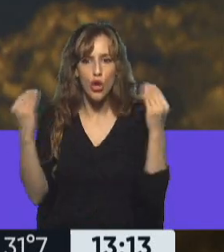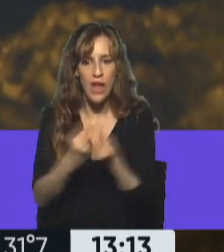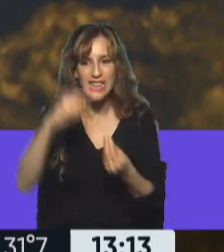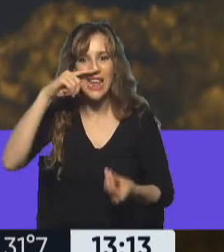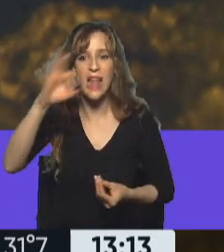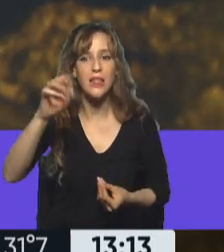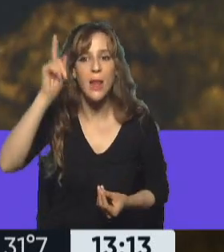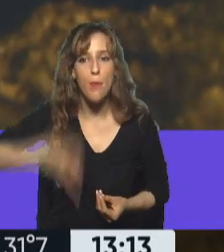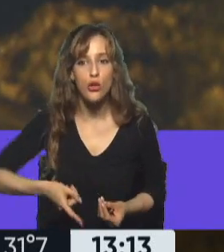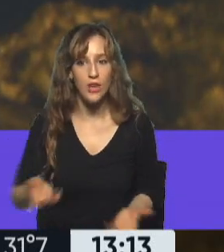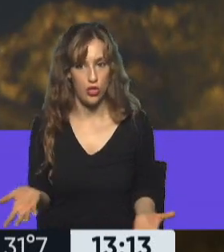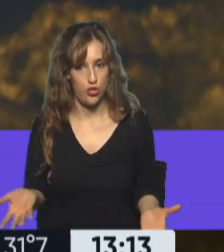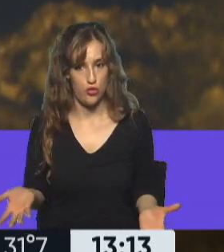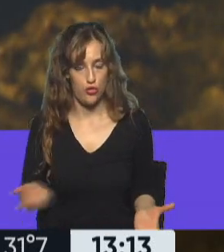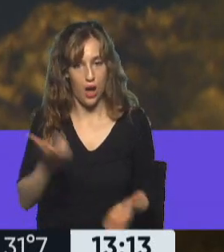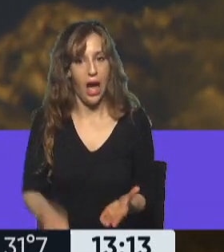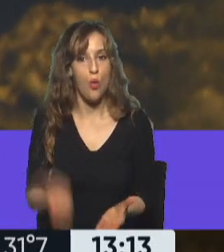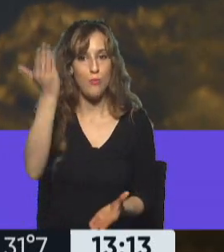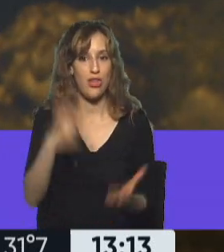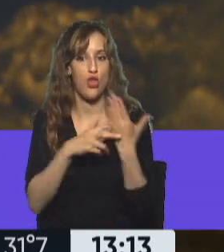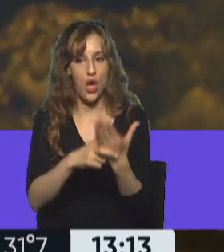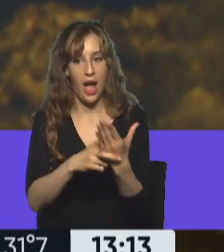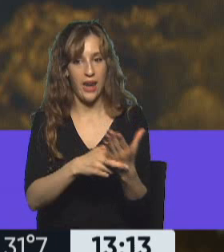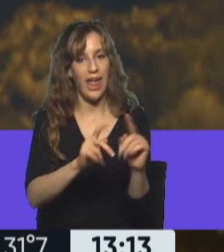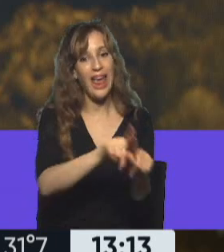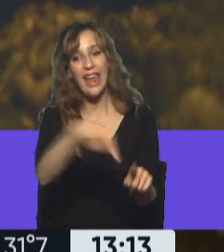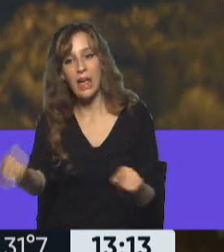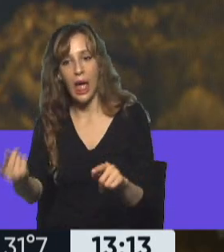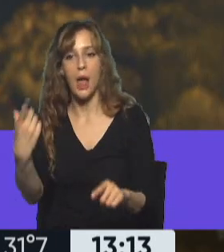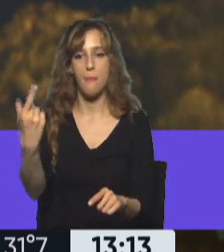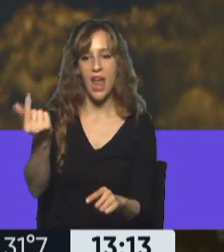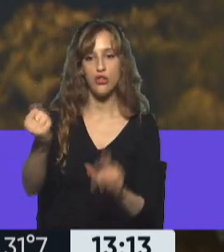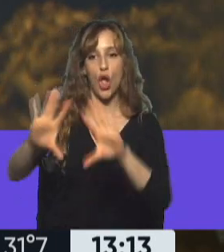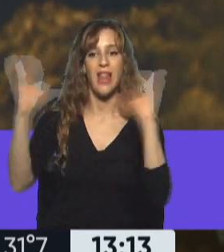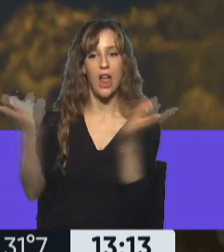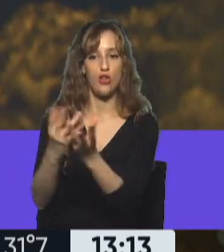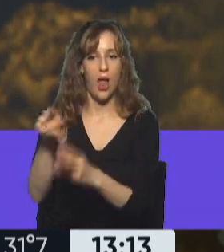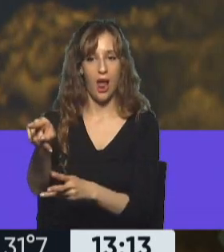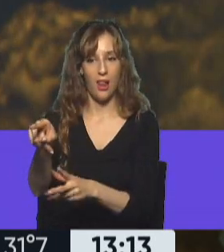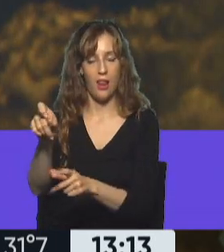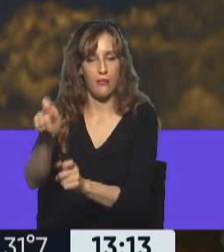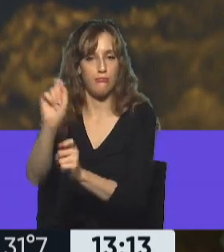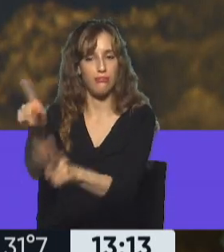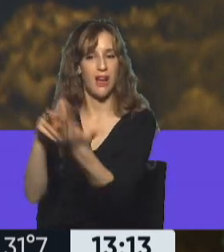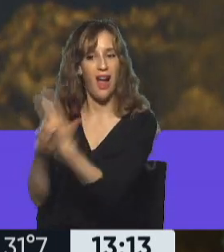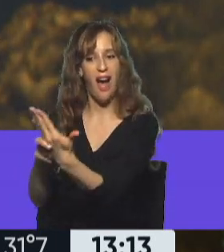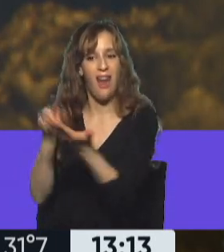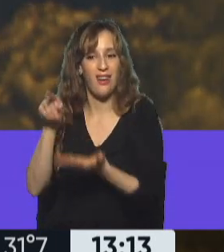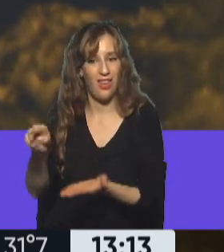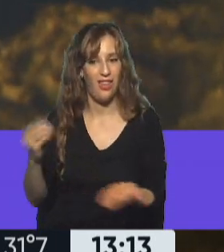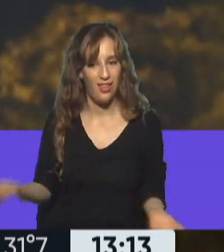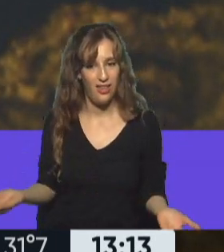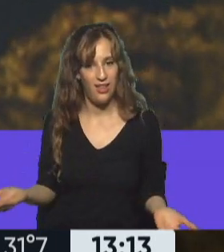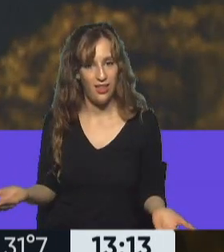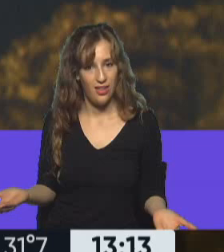carne está aumentando casi 20 puntos más que el precio internacional que te dicta el funcionamiento del mercado internacional de carne. Tampoco podemos,